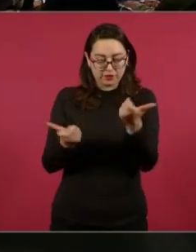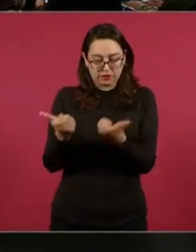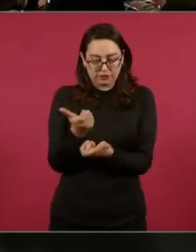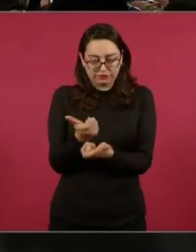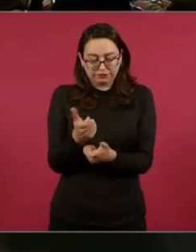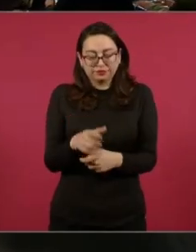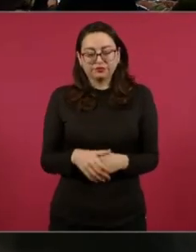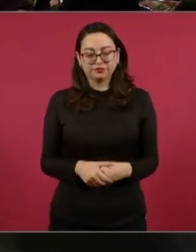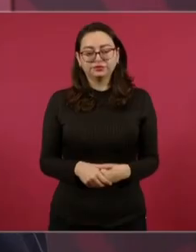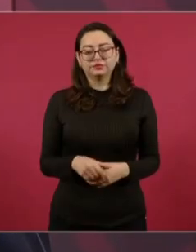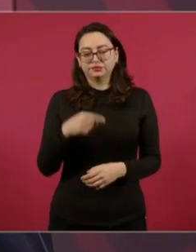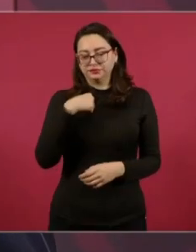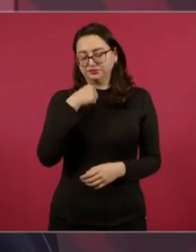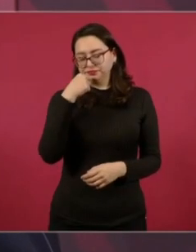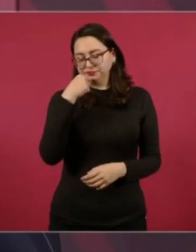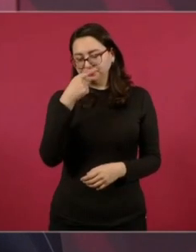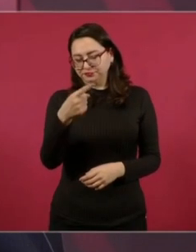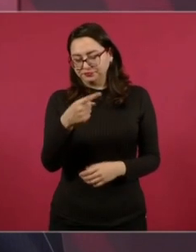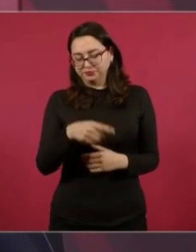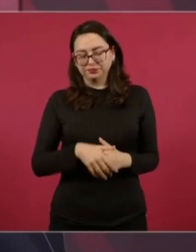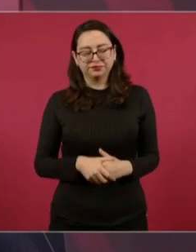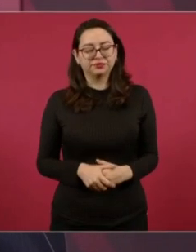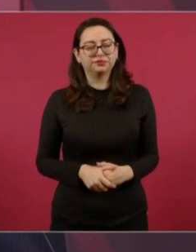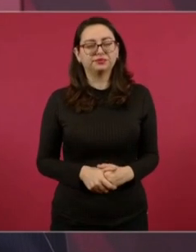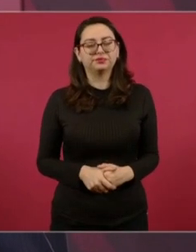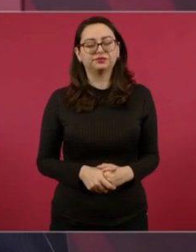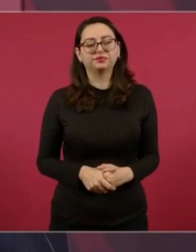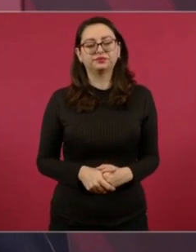el presidente del